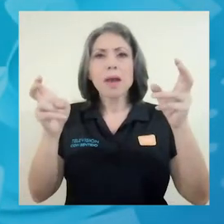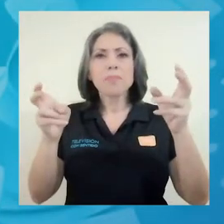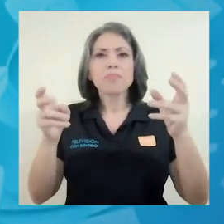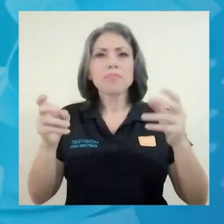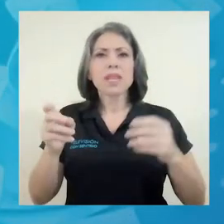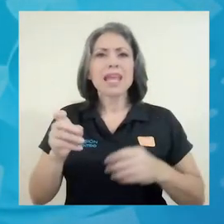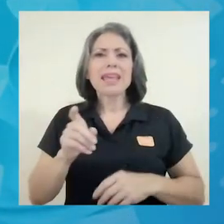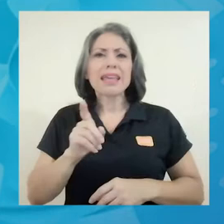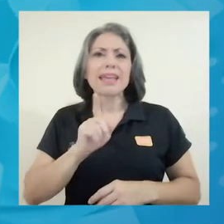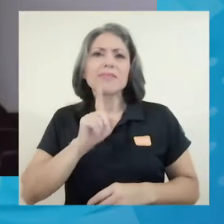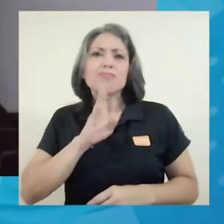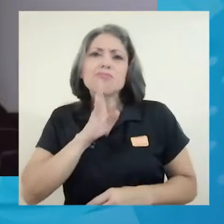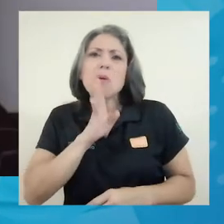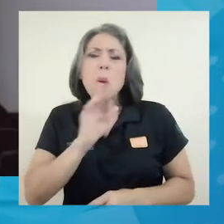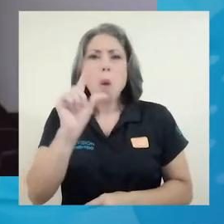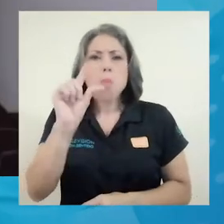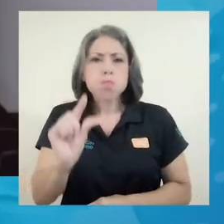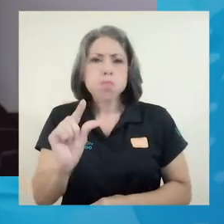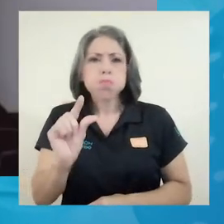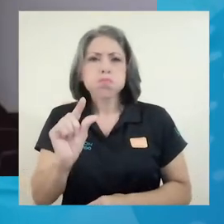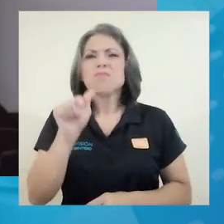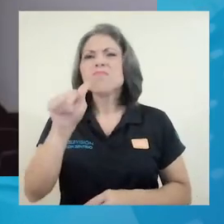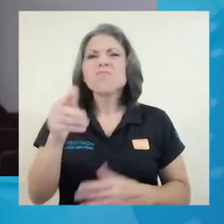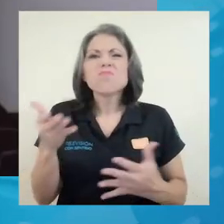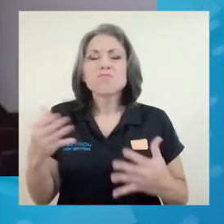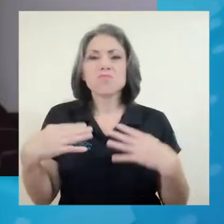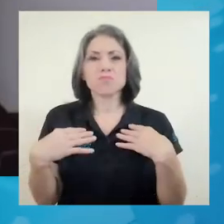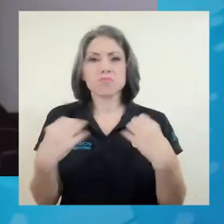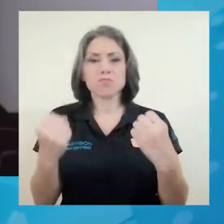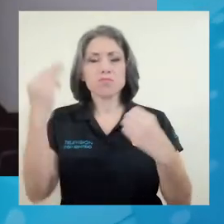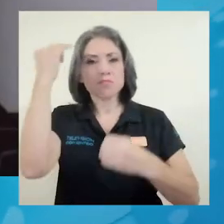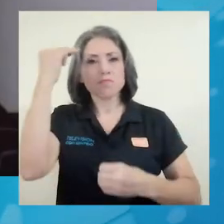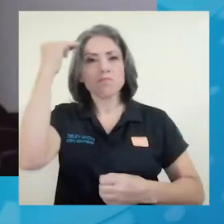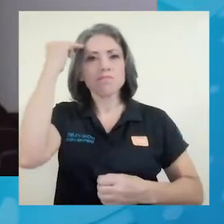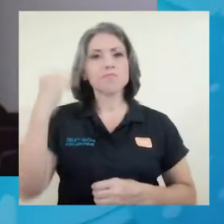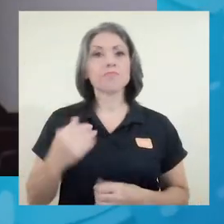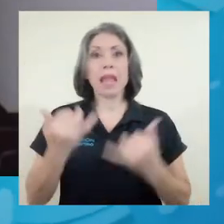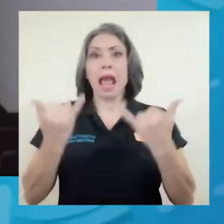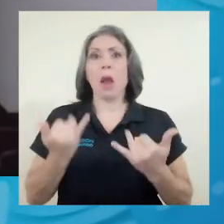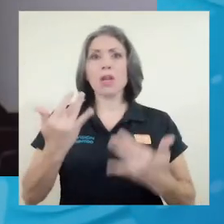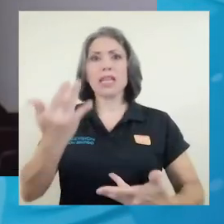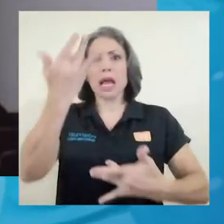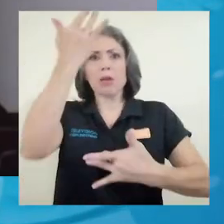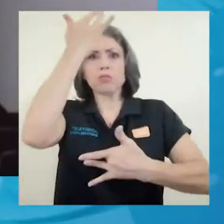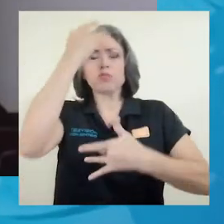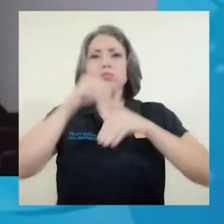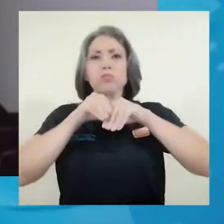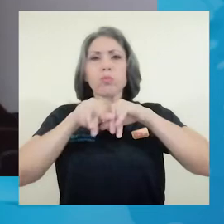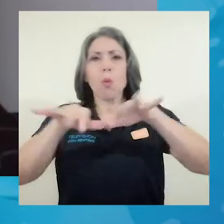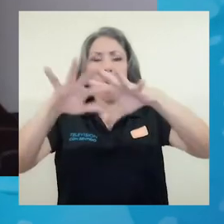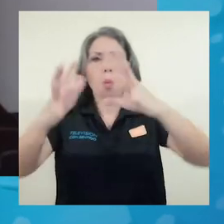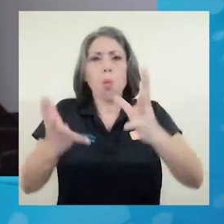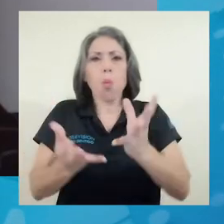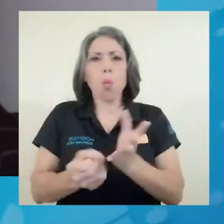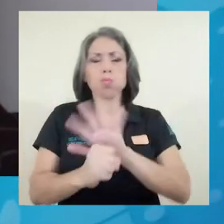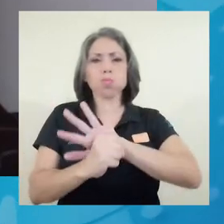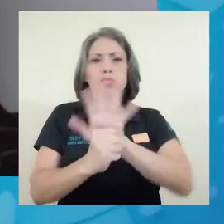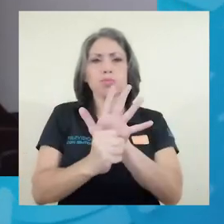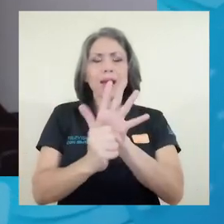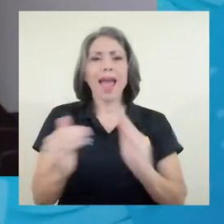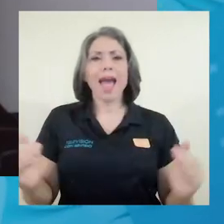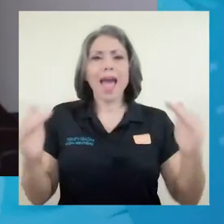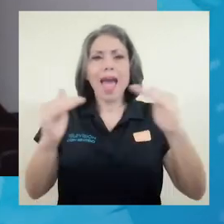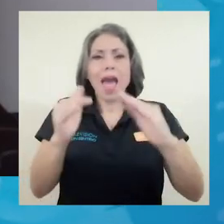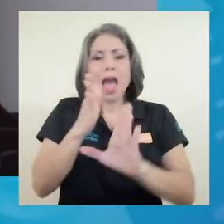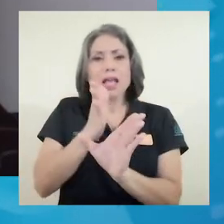poco que es el tema de la salud mental esta pandemia a nivel psicológico y emocional doctor qué consecuencias